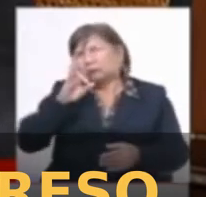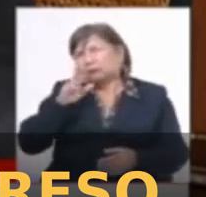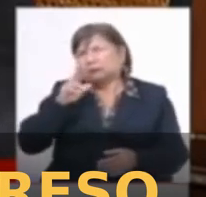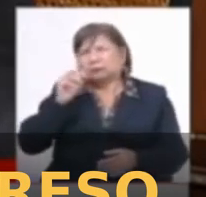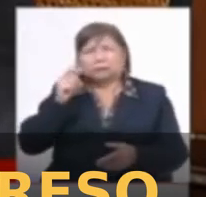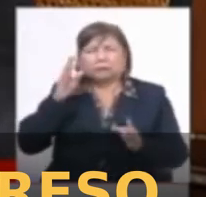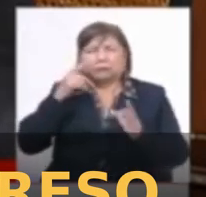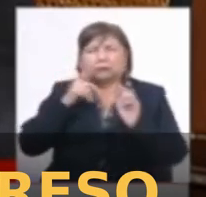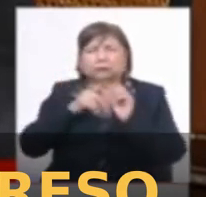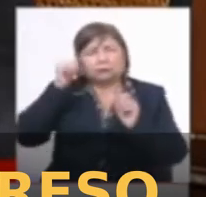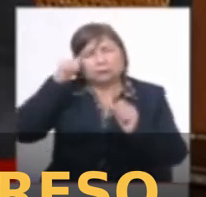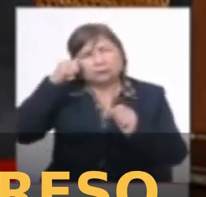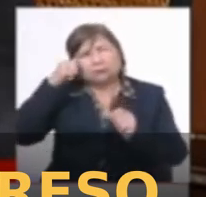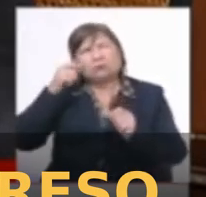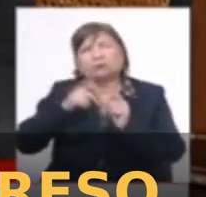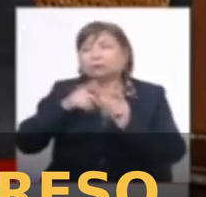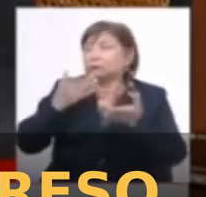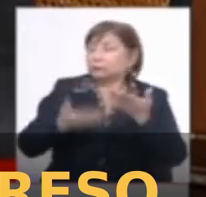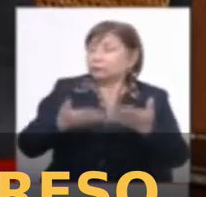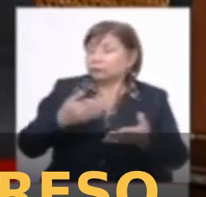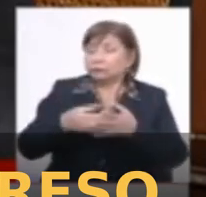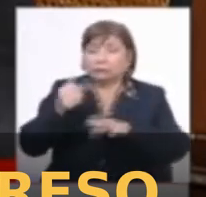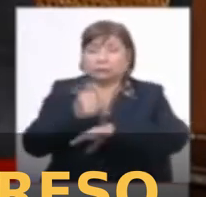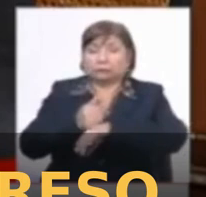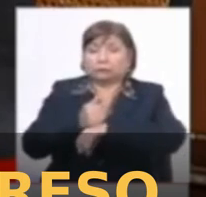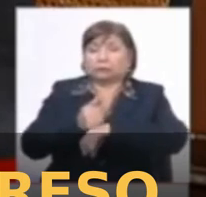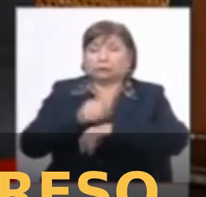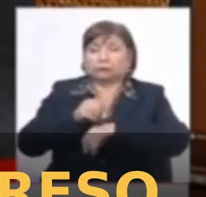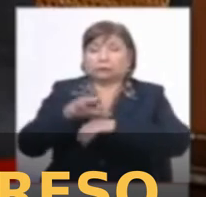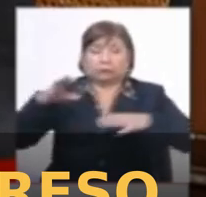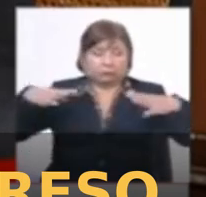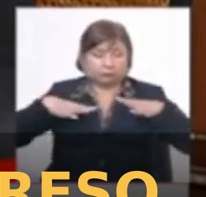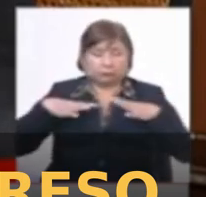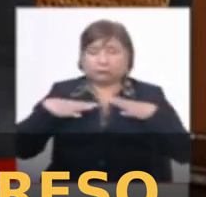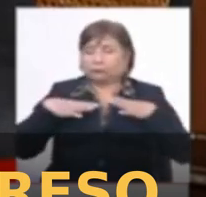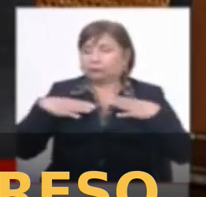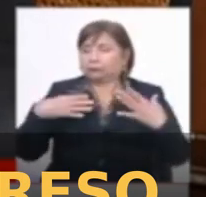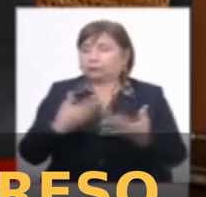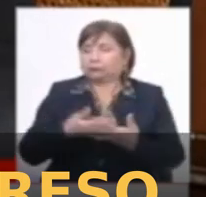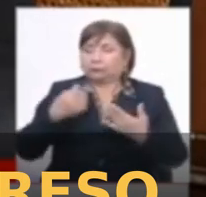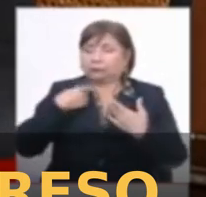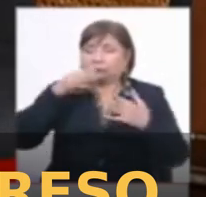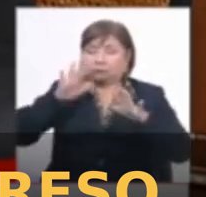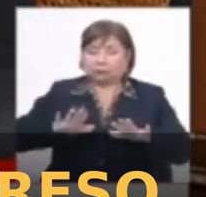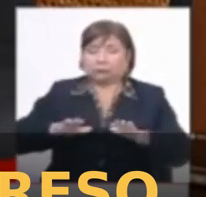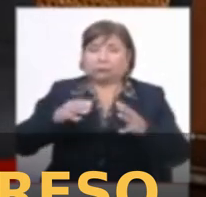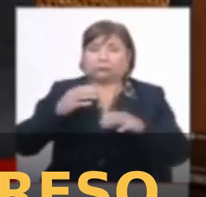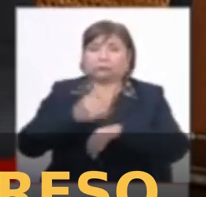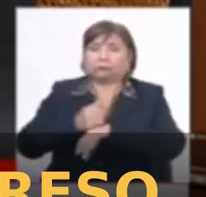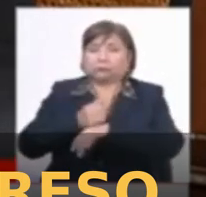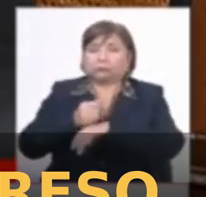esas palabras. Me voy a ser asesor, me voy a ir de vacaciones, pero voy a quedarme de asesor de la